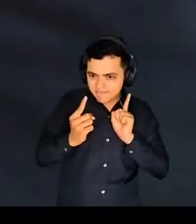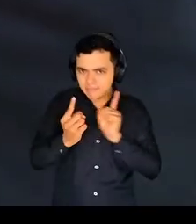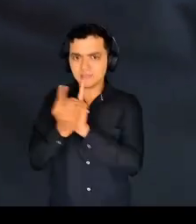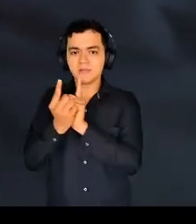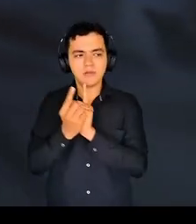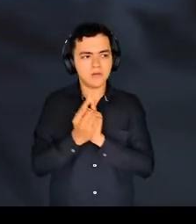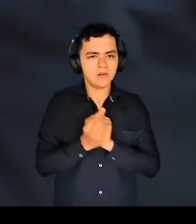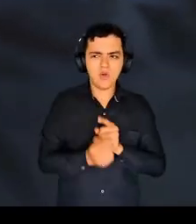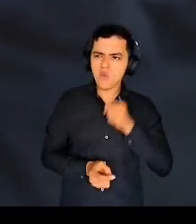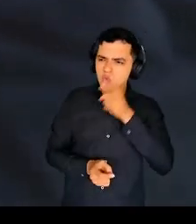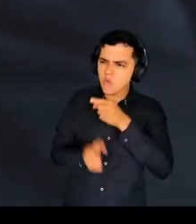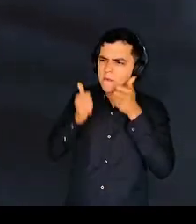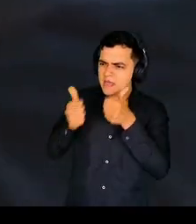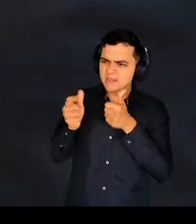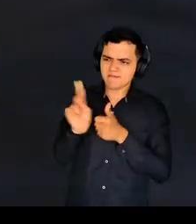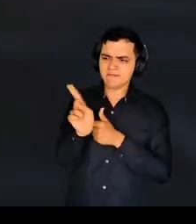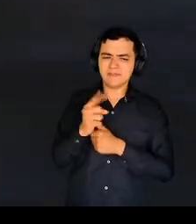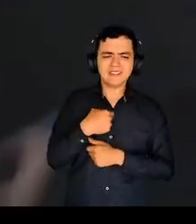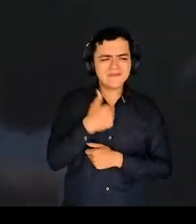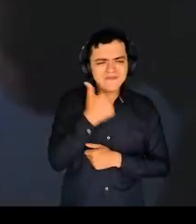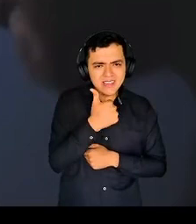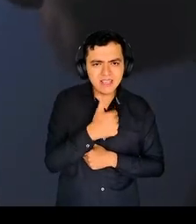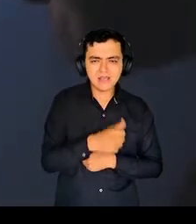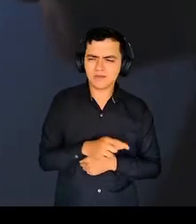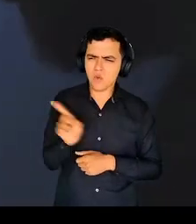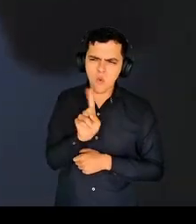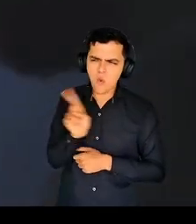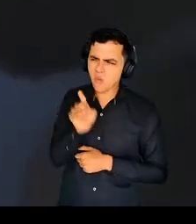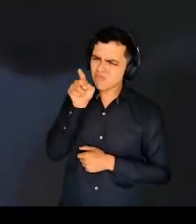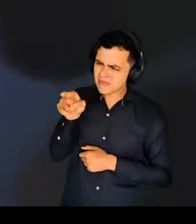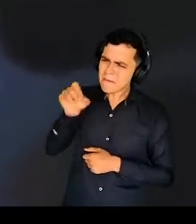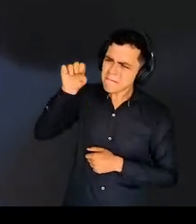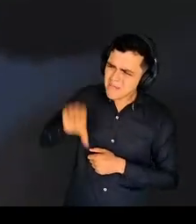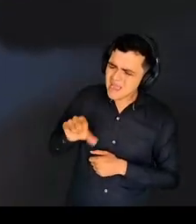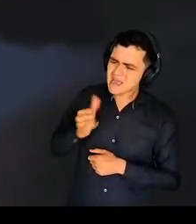No estás bien. Estoy bien. No estás bien.